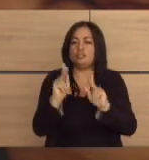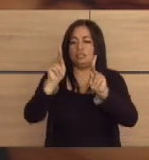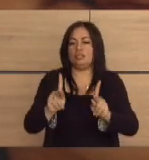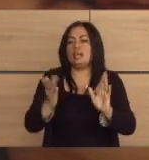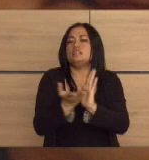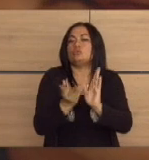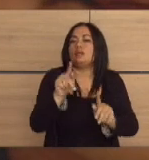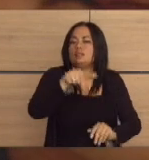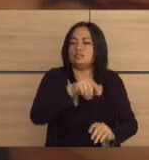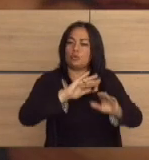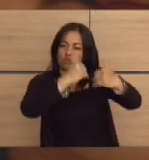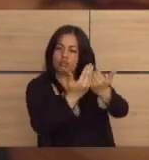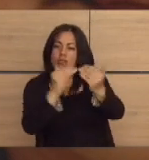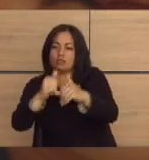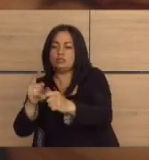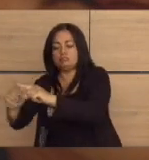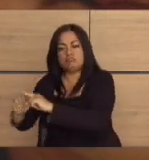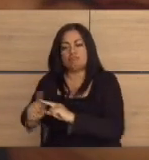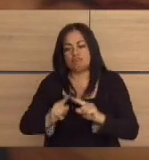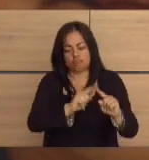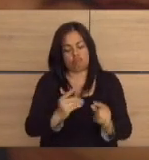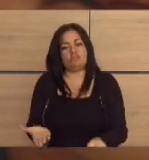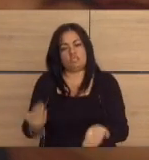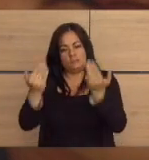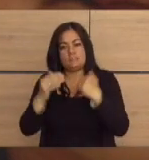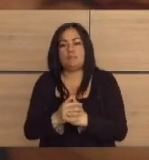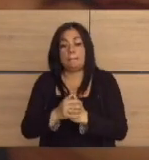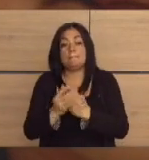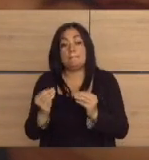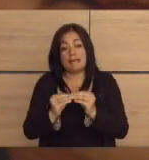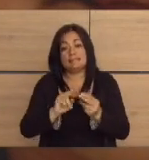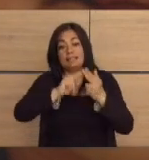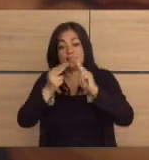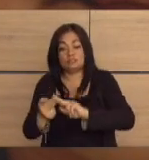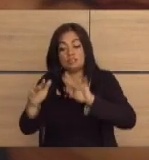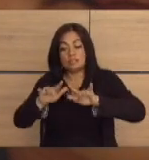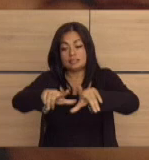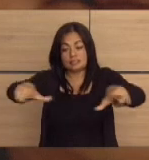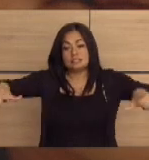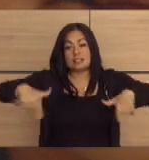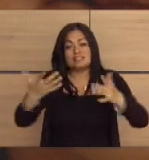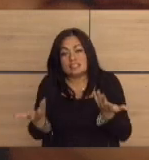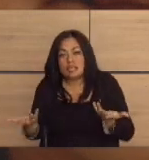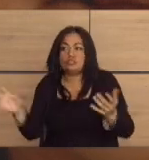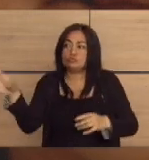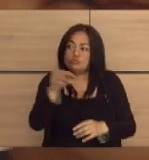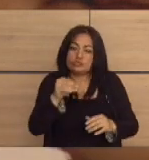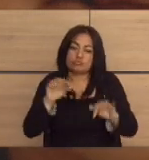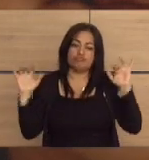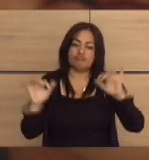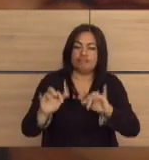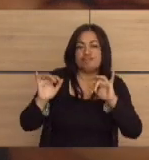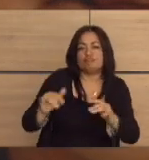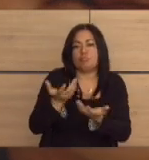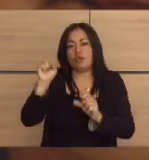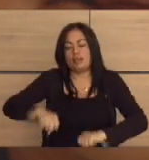educativas. Y ahí relaciono la producción de todos estos contenidos con los escenarios que entre todos podemos generar en el